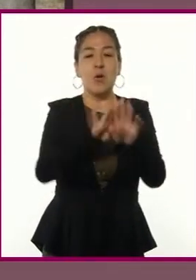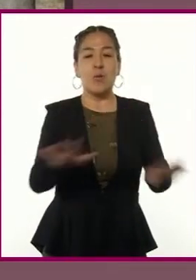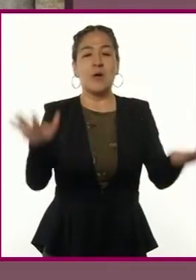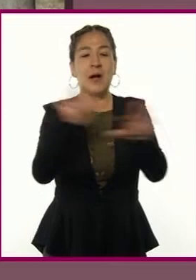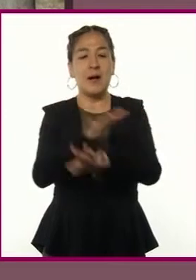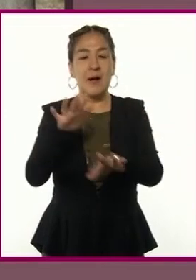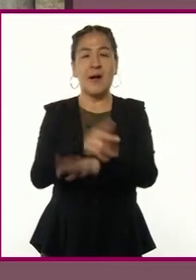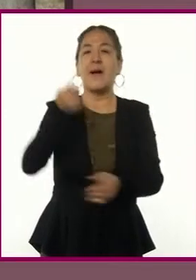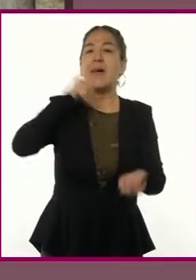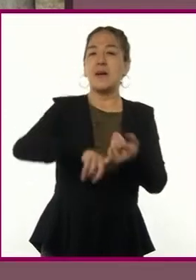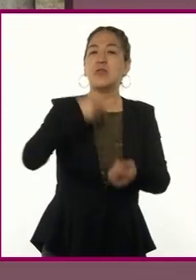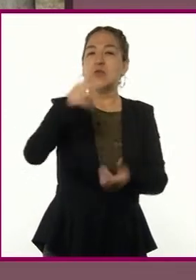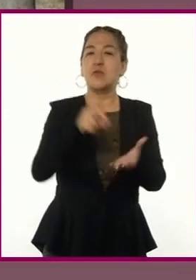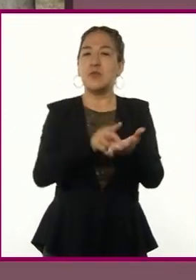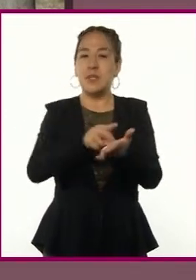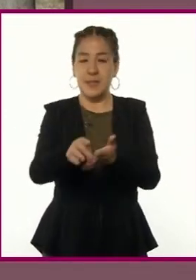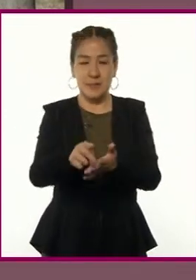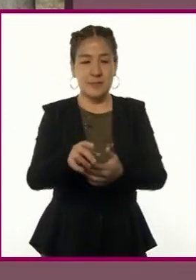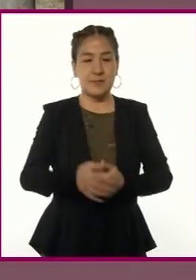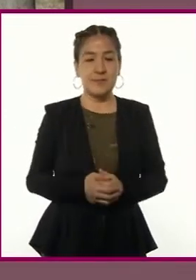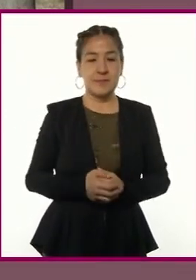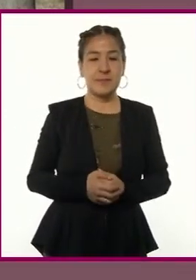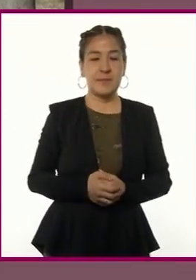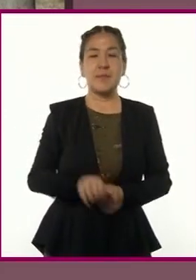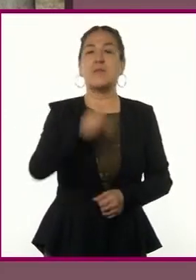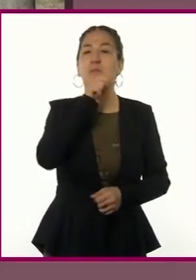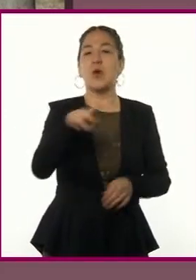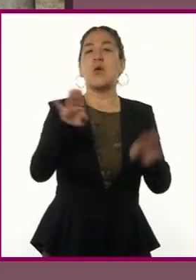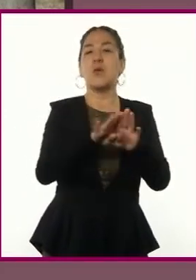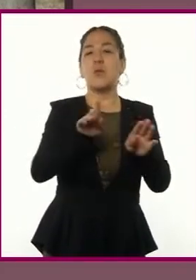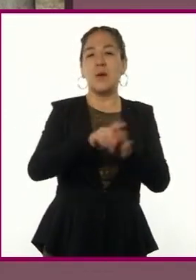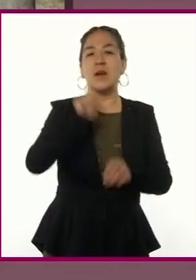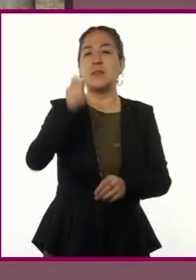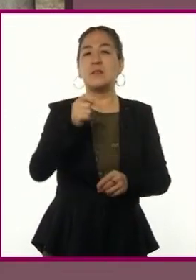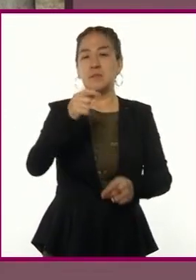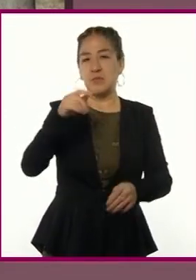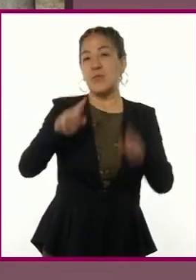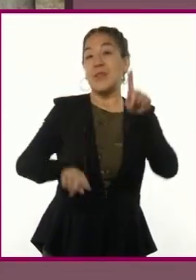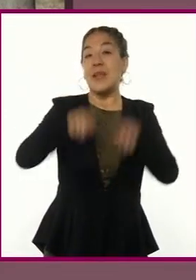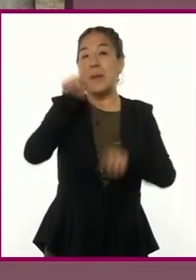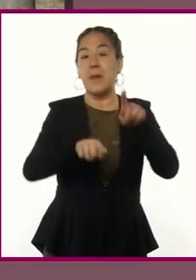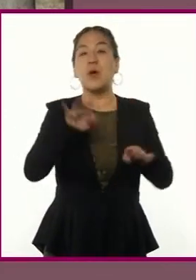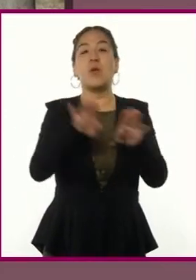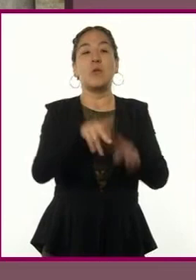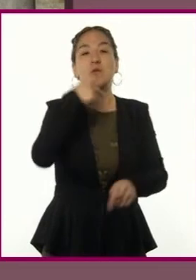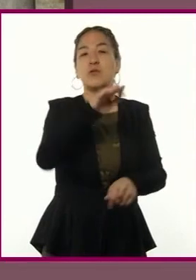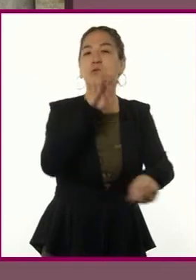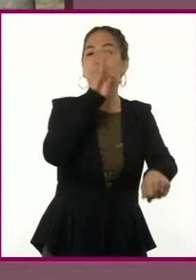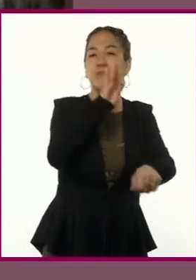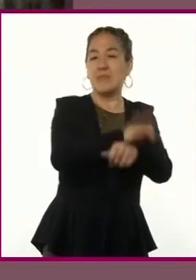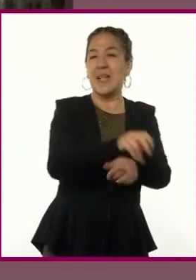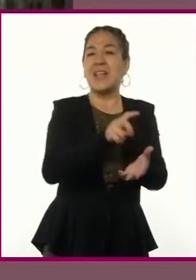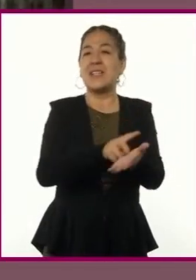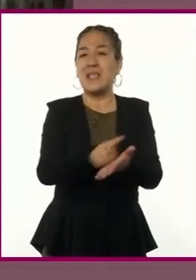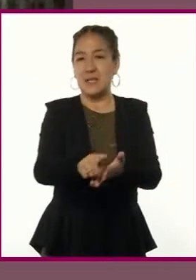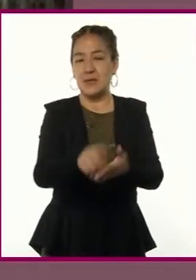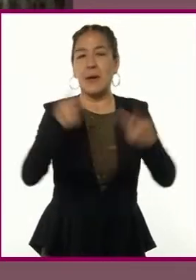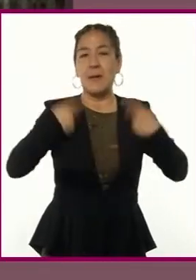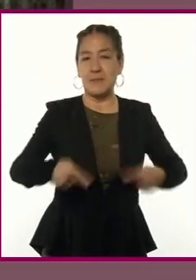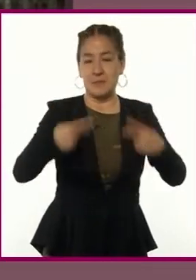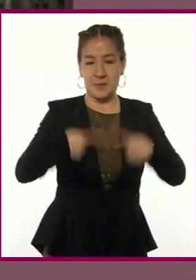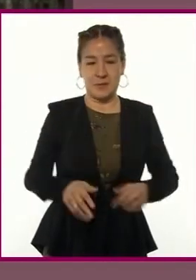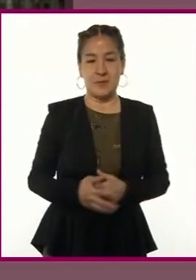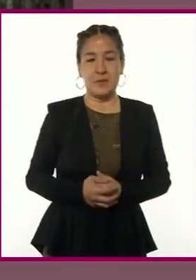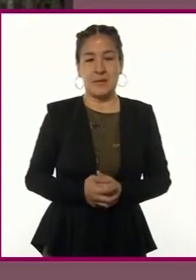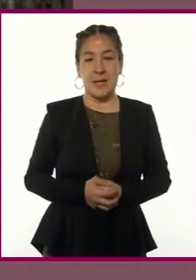proceden del derecho de gentes y la potestad ejecutiva de aquellas que dependen del derecho civil. Hoy